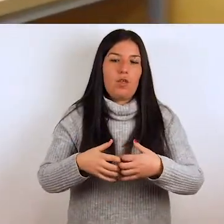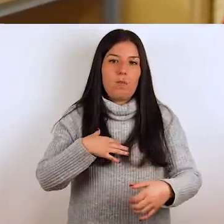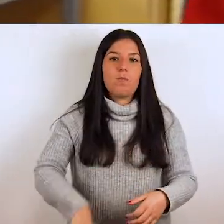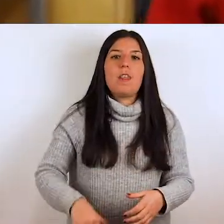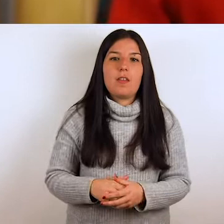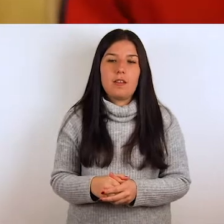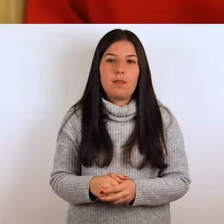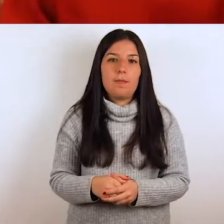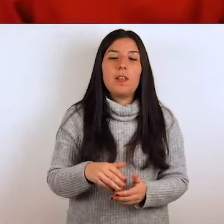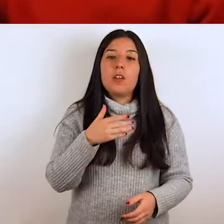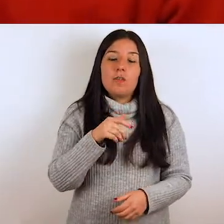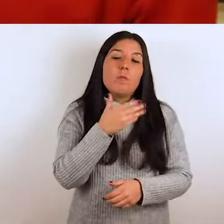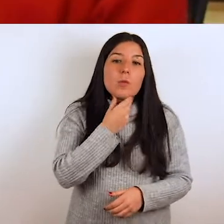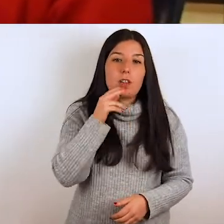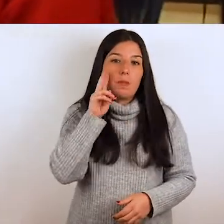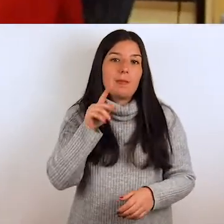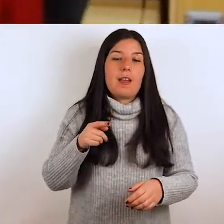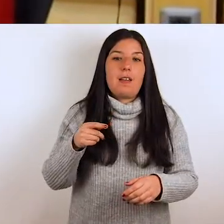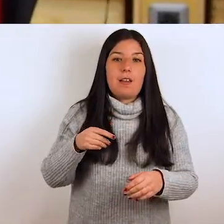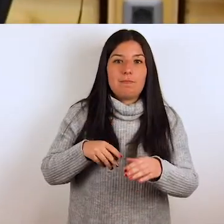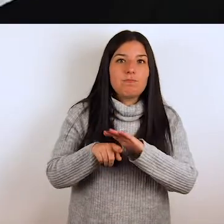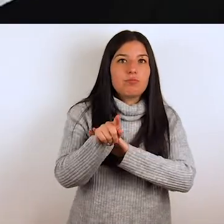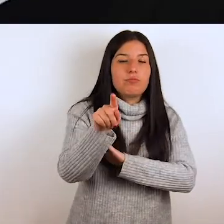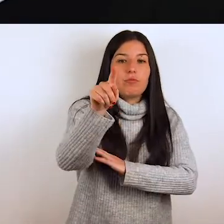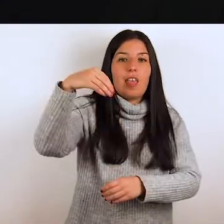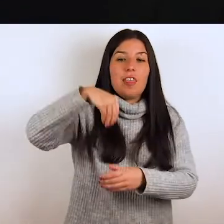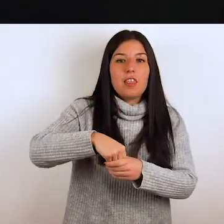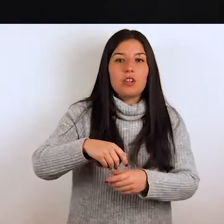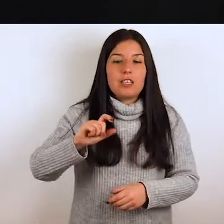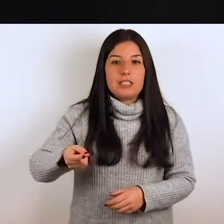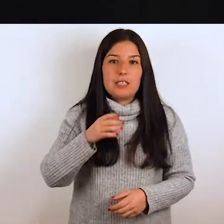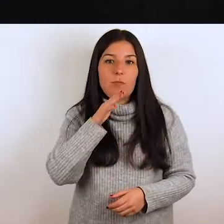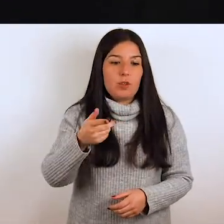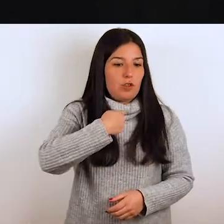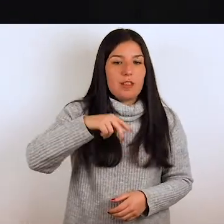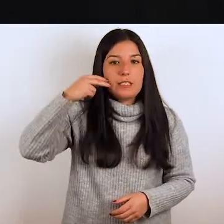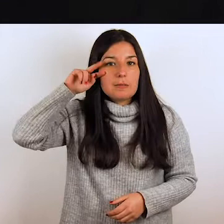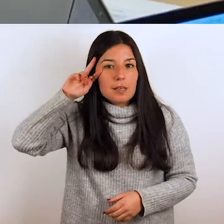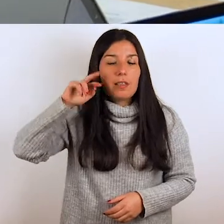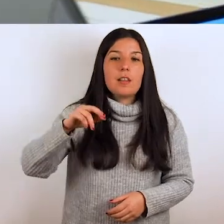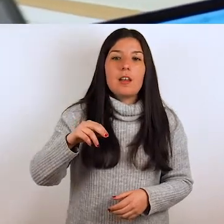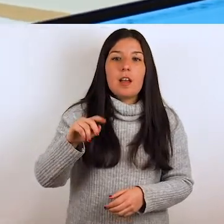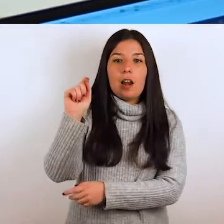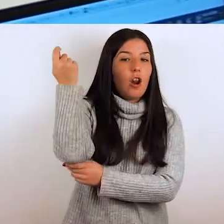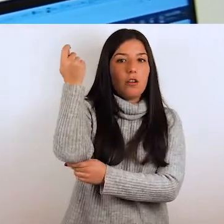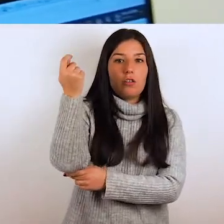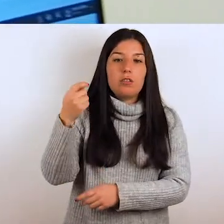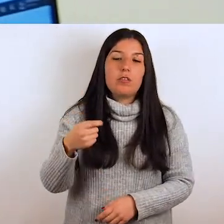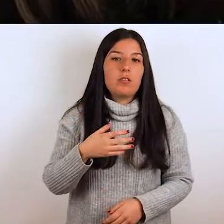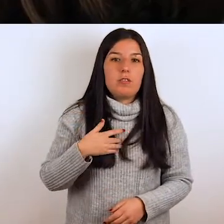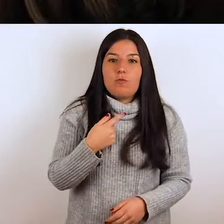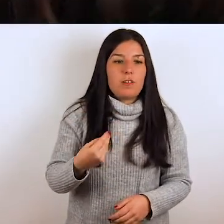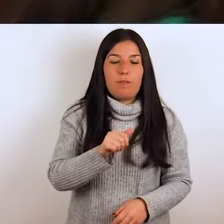funcione. Es bonito ver el proceso de crecimiento que estamos viviendo en el Sendra. Todos experimentamos cada logo como si fuera nuestro.